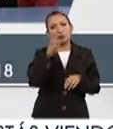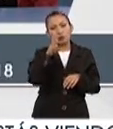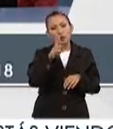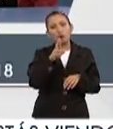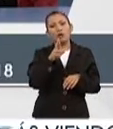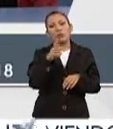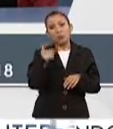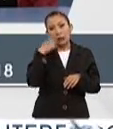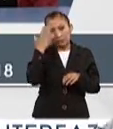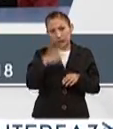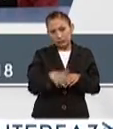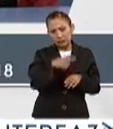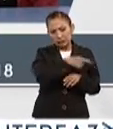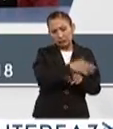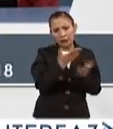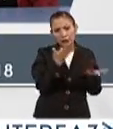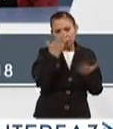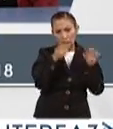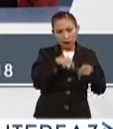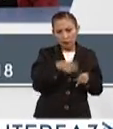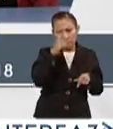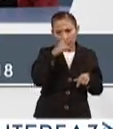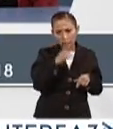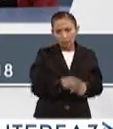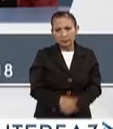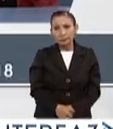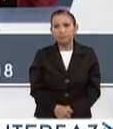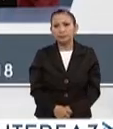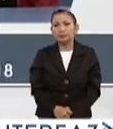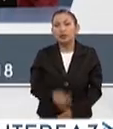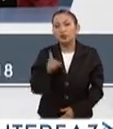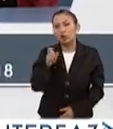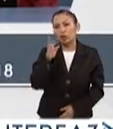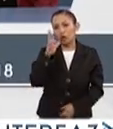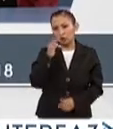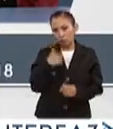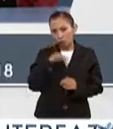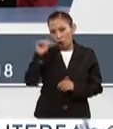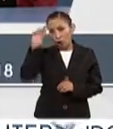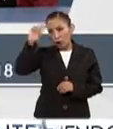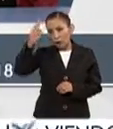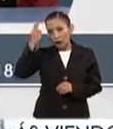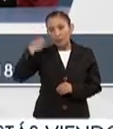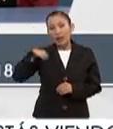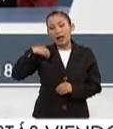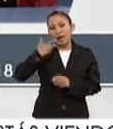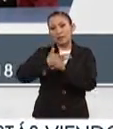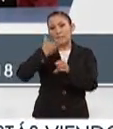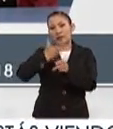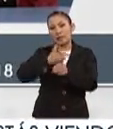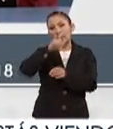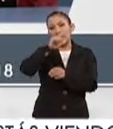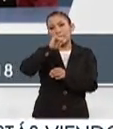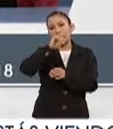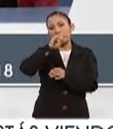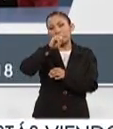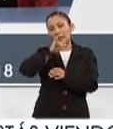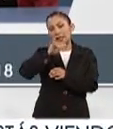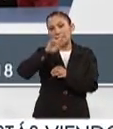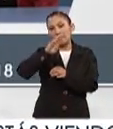doctorado? Porque tengo entendido que no la estás estudiando aquí en México. Sí, es un doctorado en una universidad americana, Liberty, en